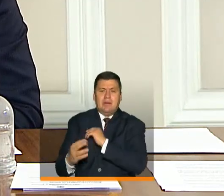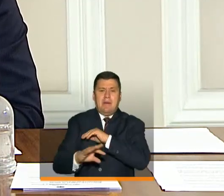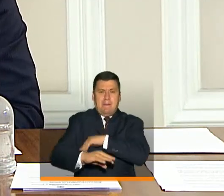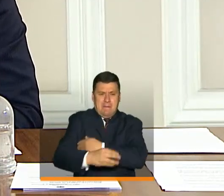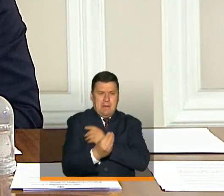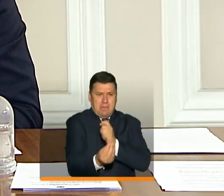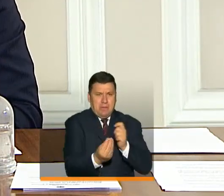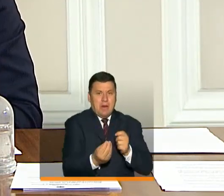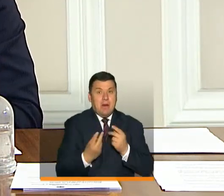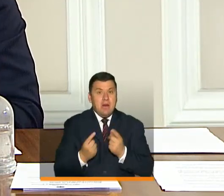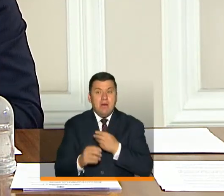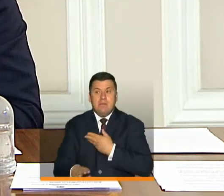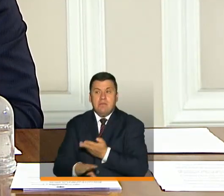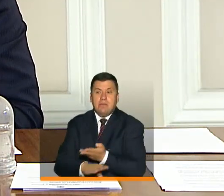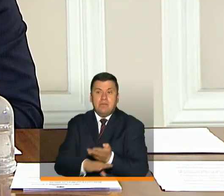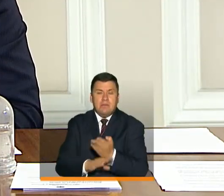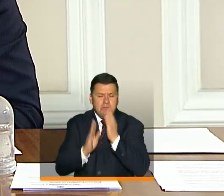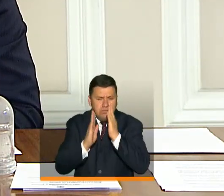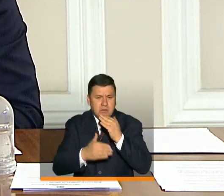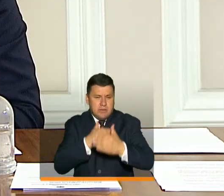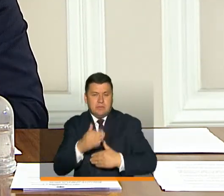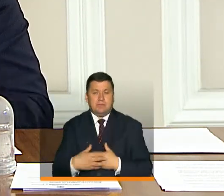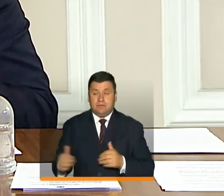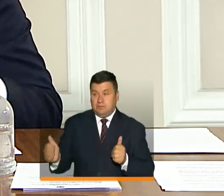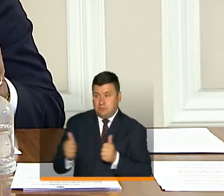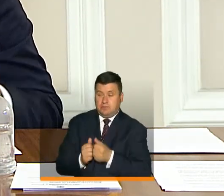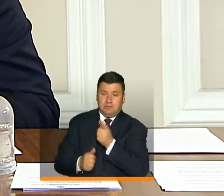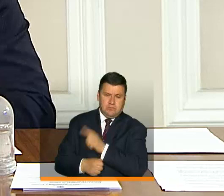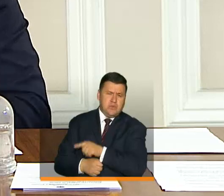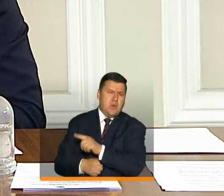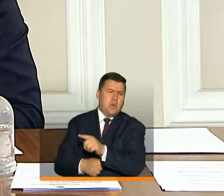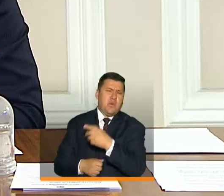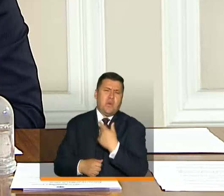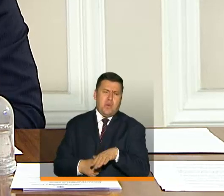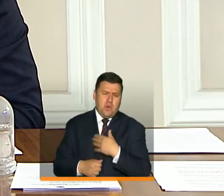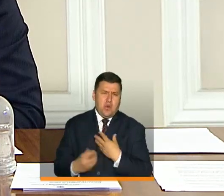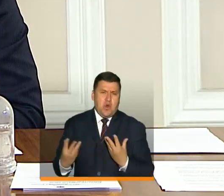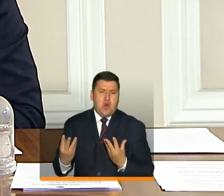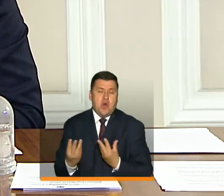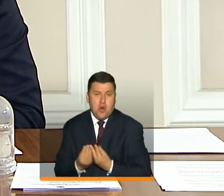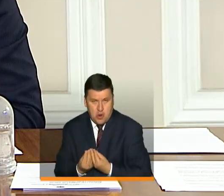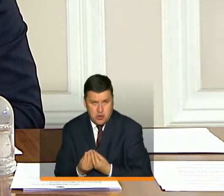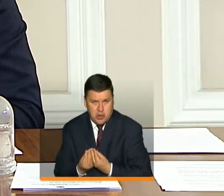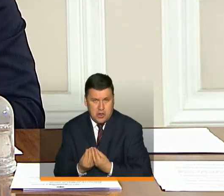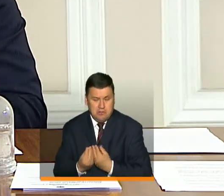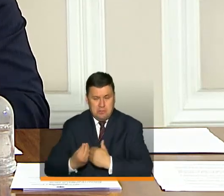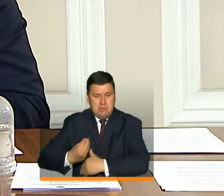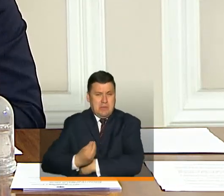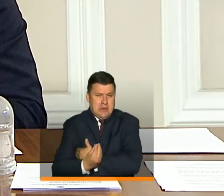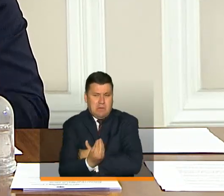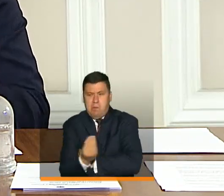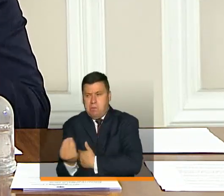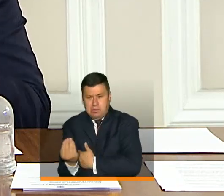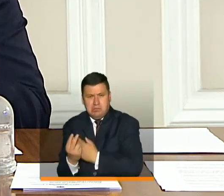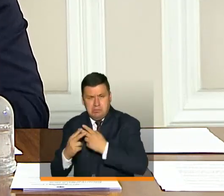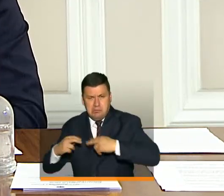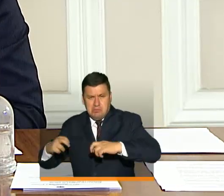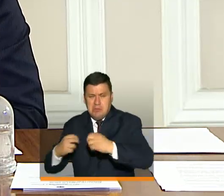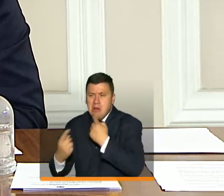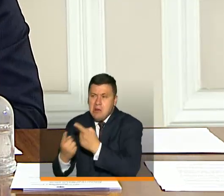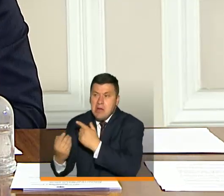prontitud y con velocidad. Aquí nos ha acompañado también varios de los compañeros de gabinete que van a hablar de